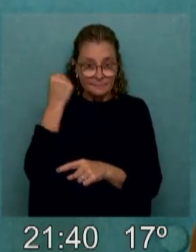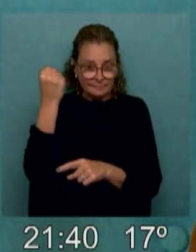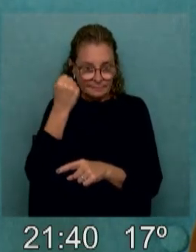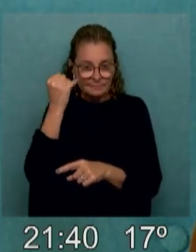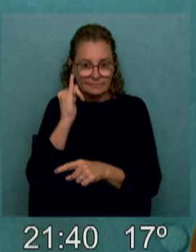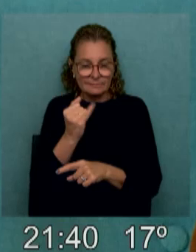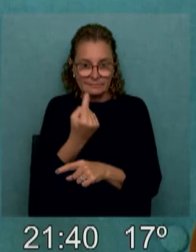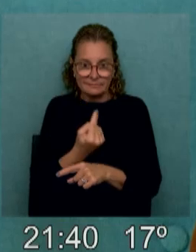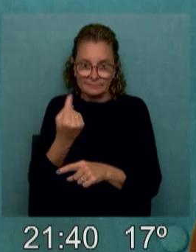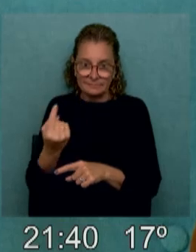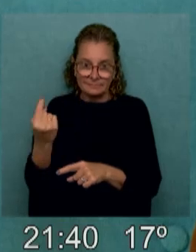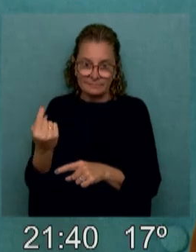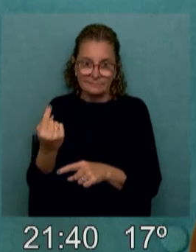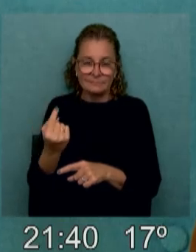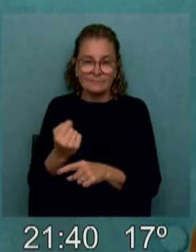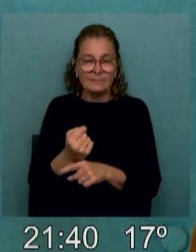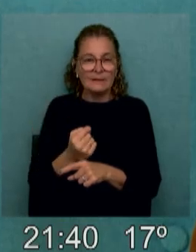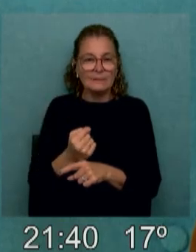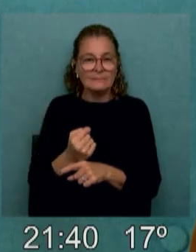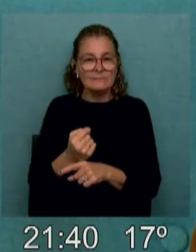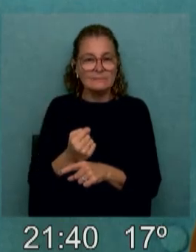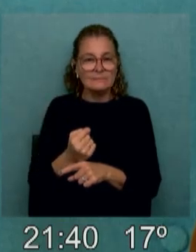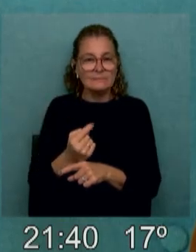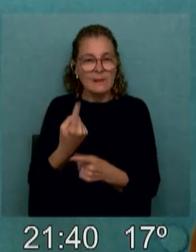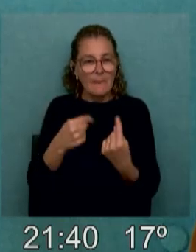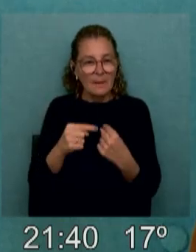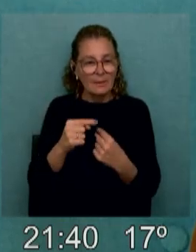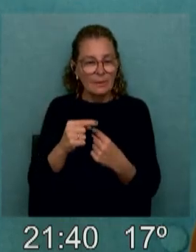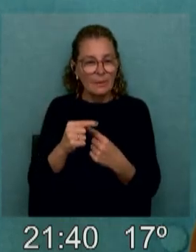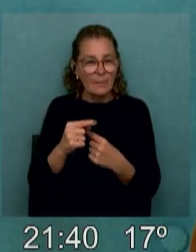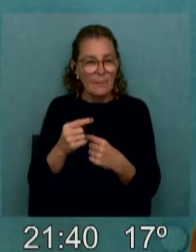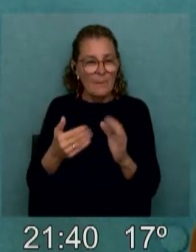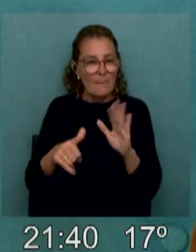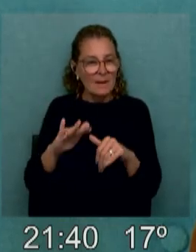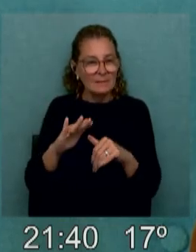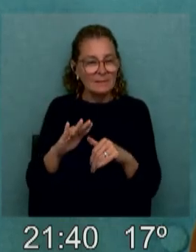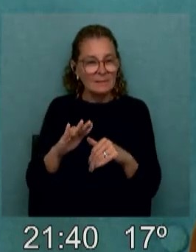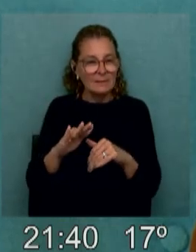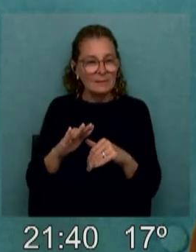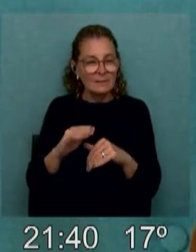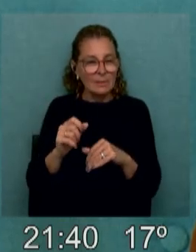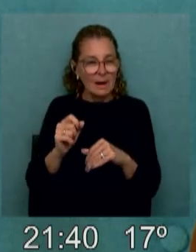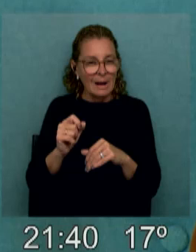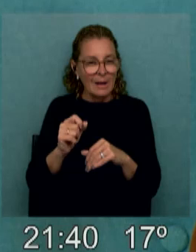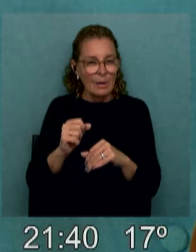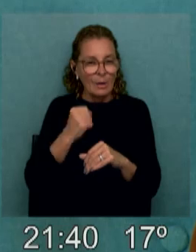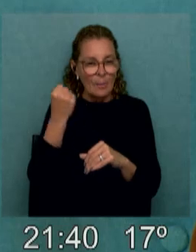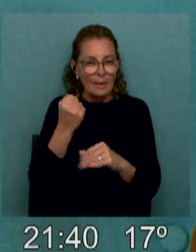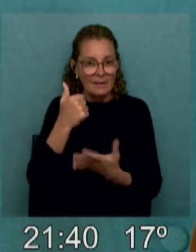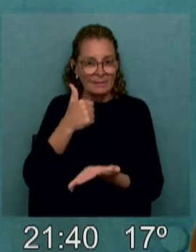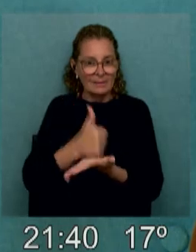cada uno desde su plano. Pero lo que más tienen es una capacidad enorme de estar